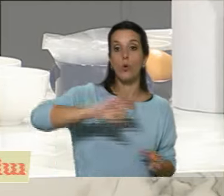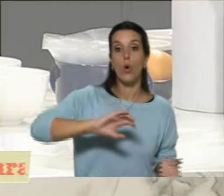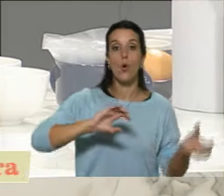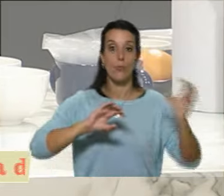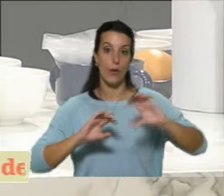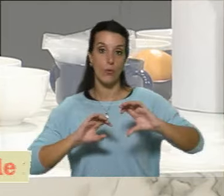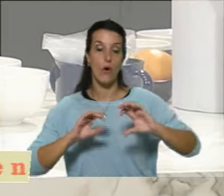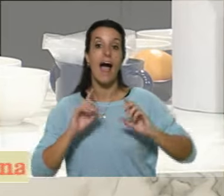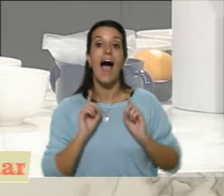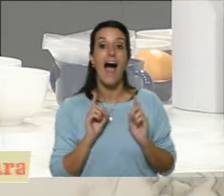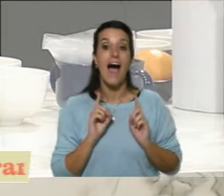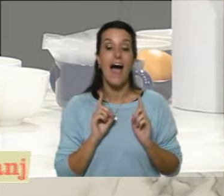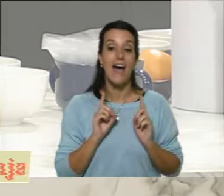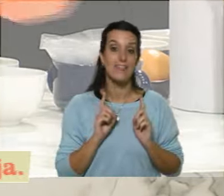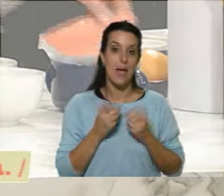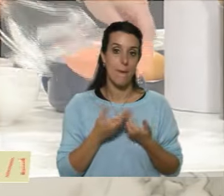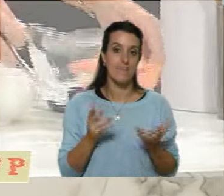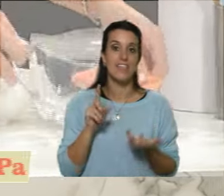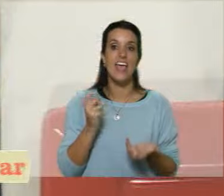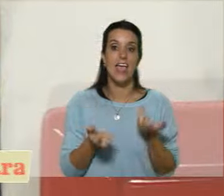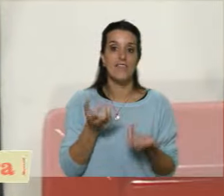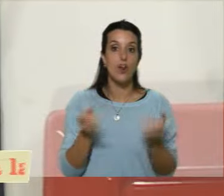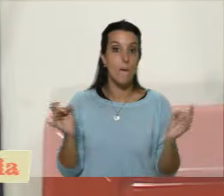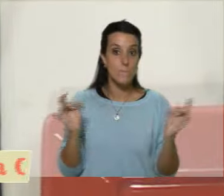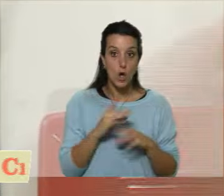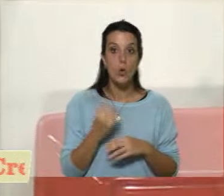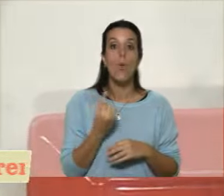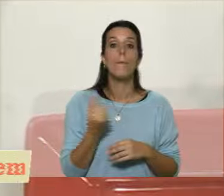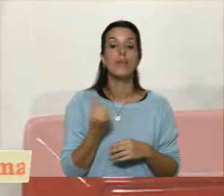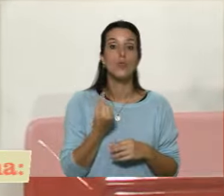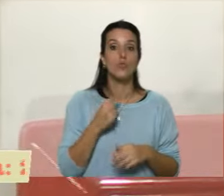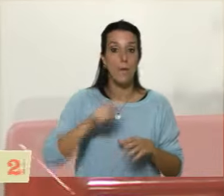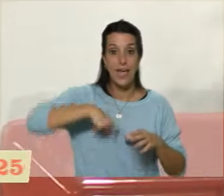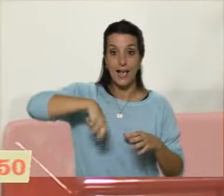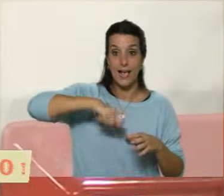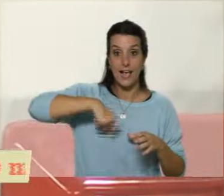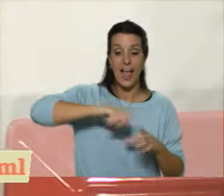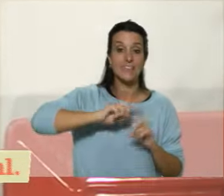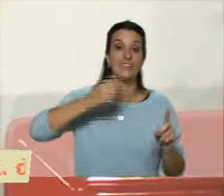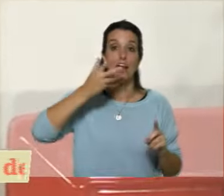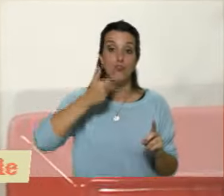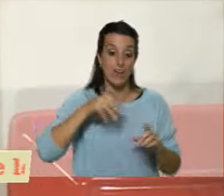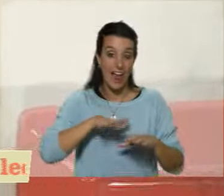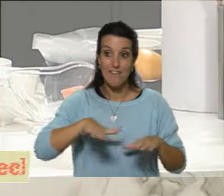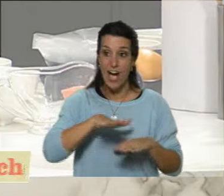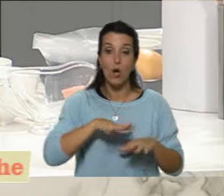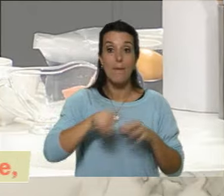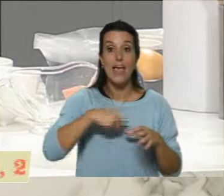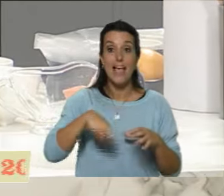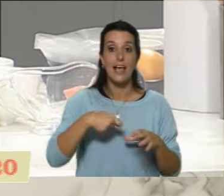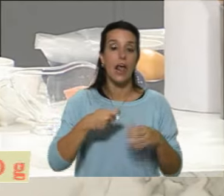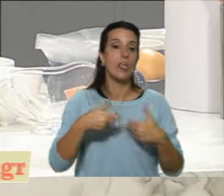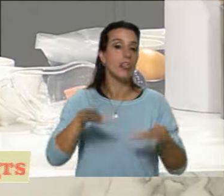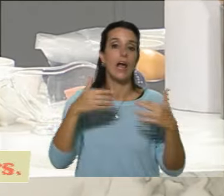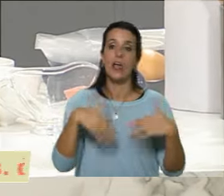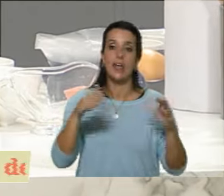va otro. ¿Hasta cuándo? Hasta que empiece a hervir. Cuando hierve lo dejas un minutito, lo mezclas para que no te quede el azúcar abajo. lo mezclas así, lo tenés